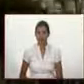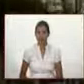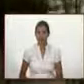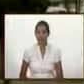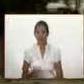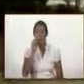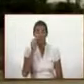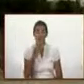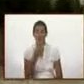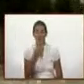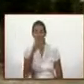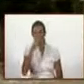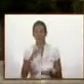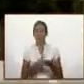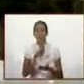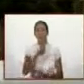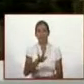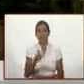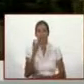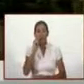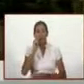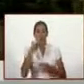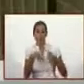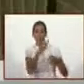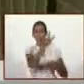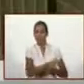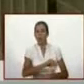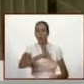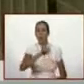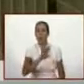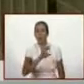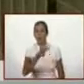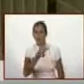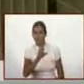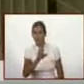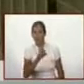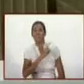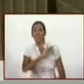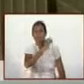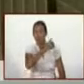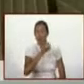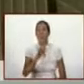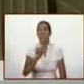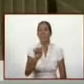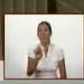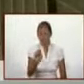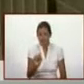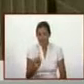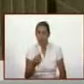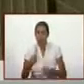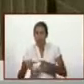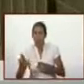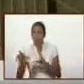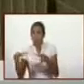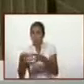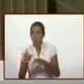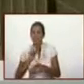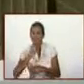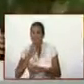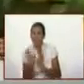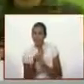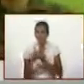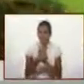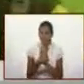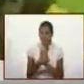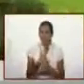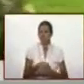Y aseguró que en 2003, Jorge Noguera, quien era director del DAS en ese momento, creó un grupo ilegal y clandestino supuestamente dedicado